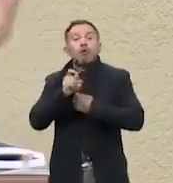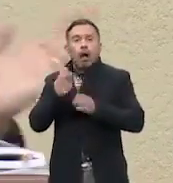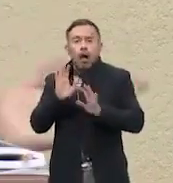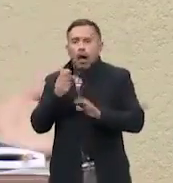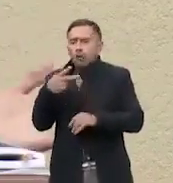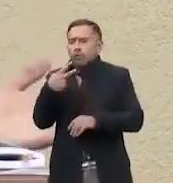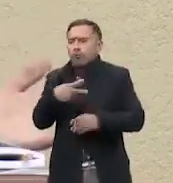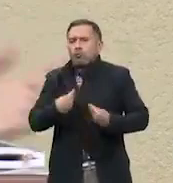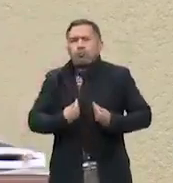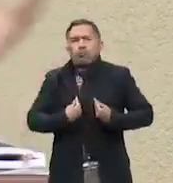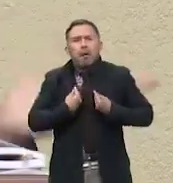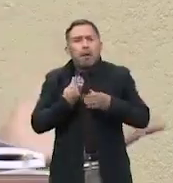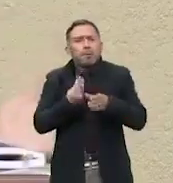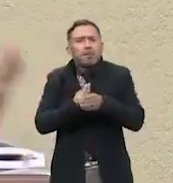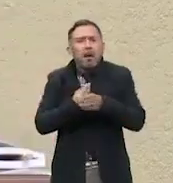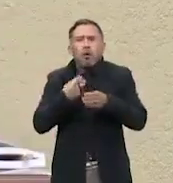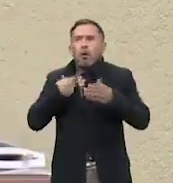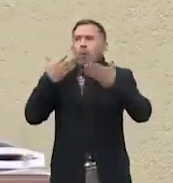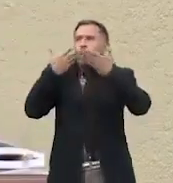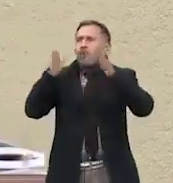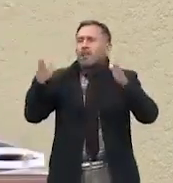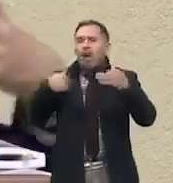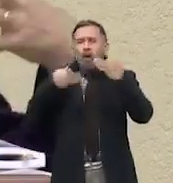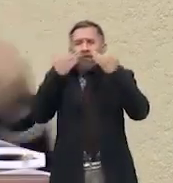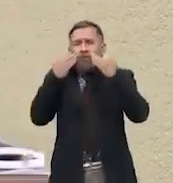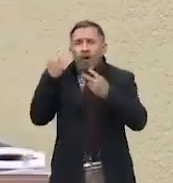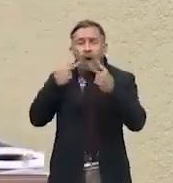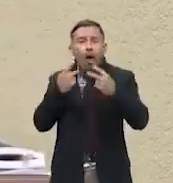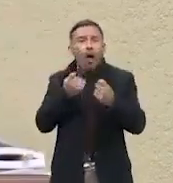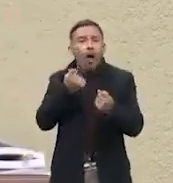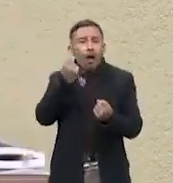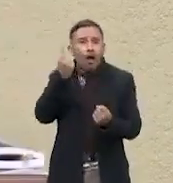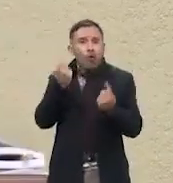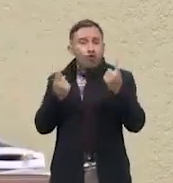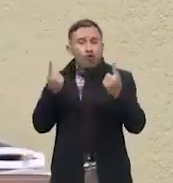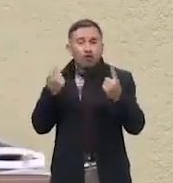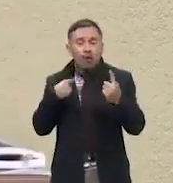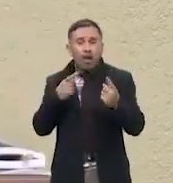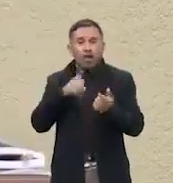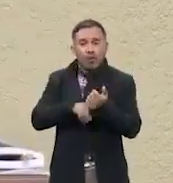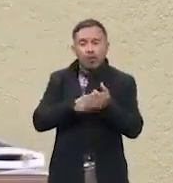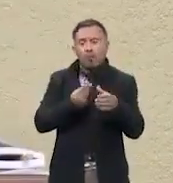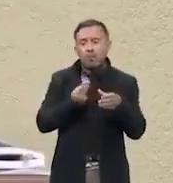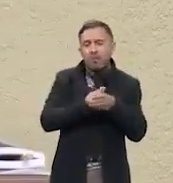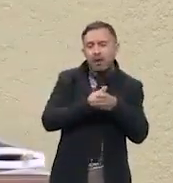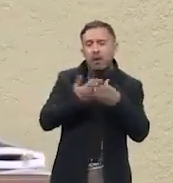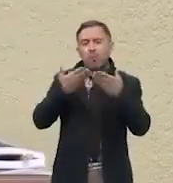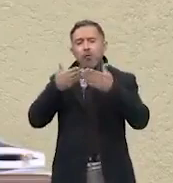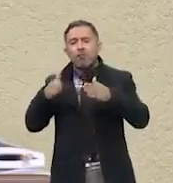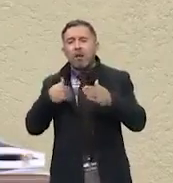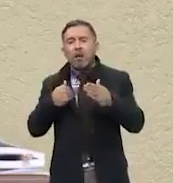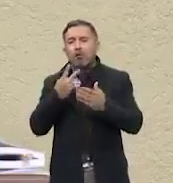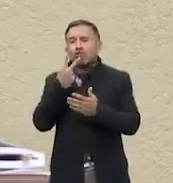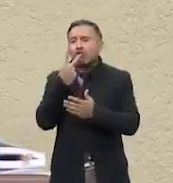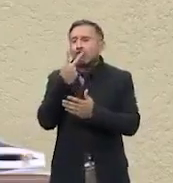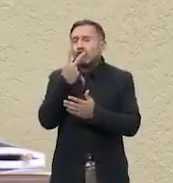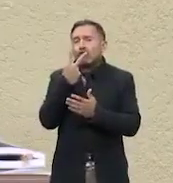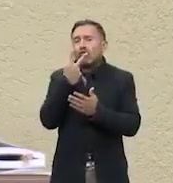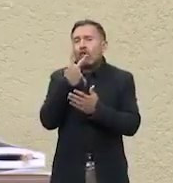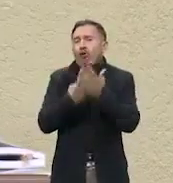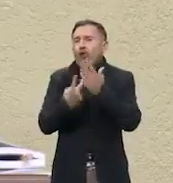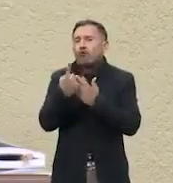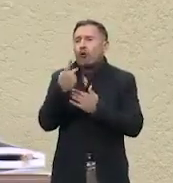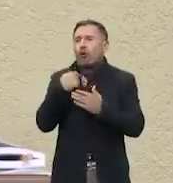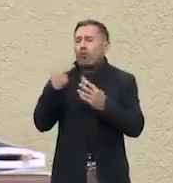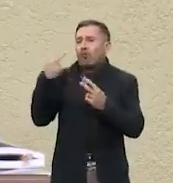eso, hay quien lo hace y hay quien nace de eso, de esa confusión entre las cuestiones privadas y las cuestiones públicas, o